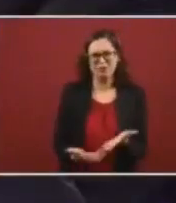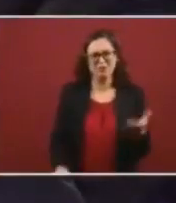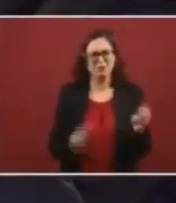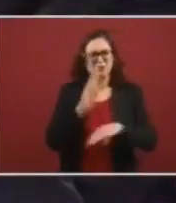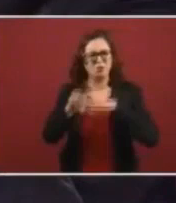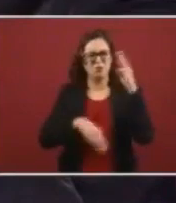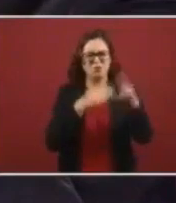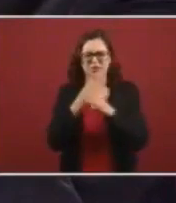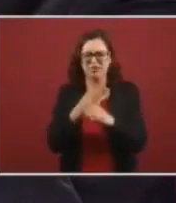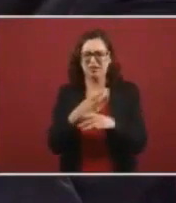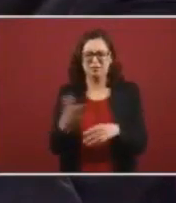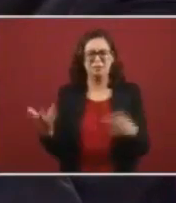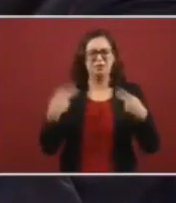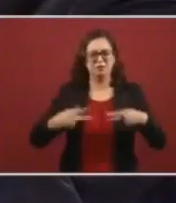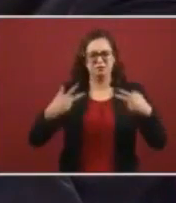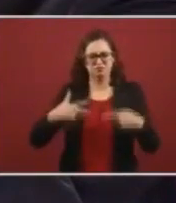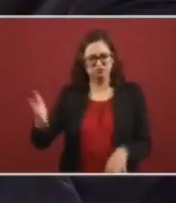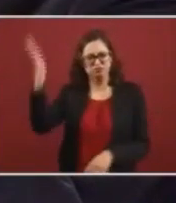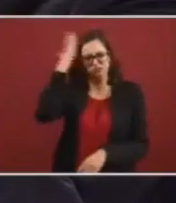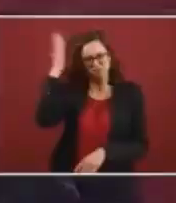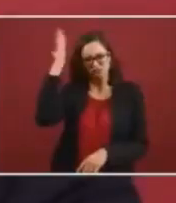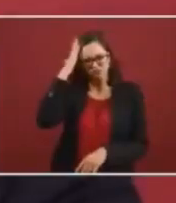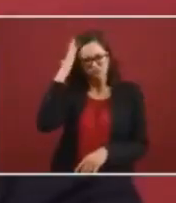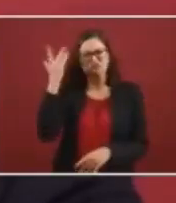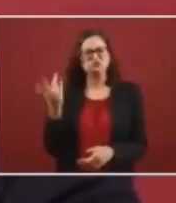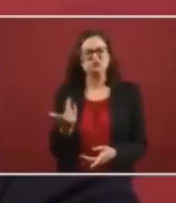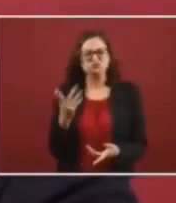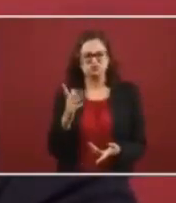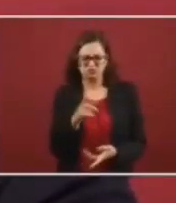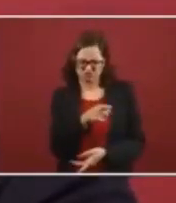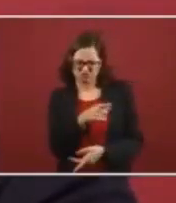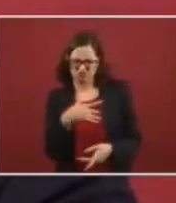dirigentes opositores padecen de eso,